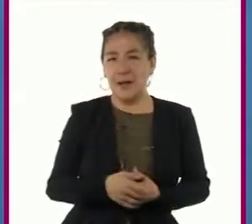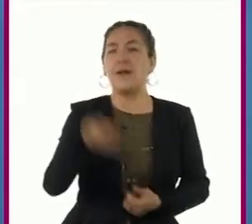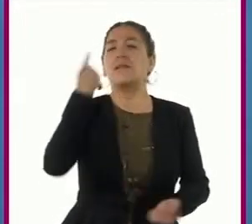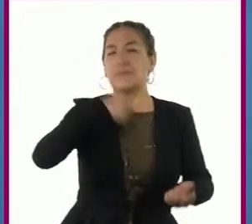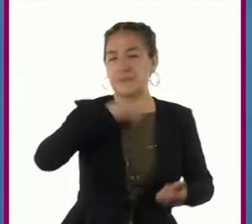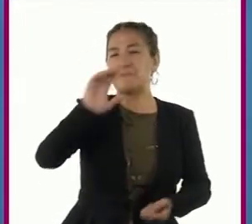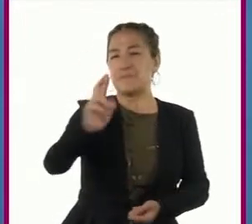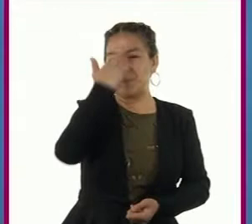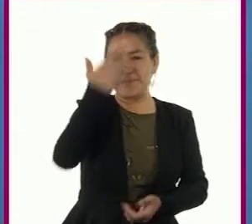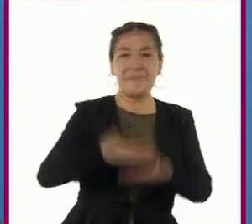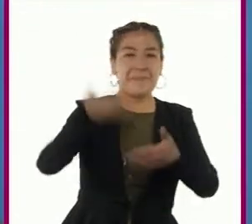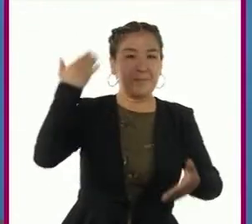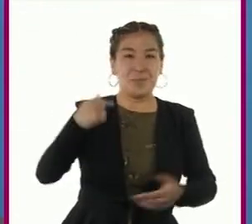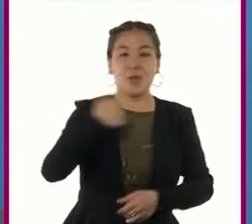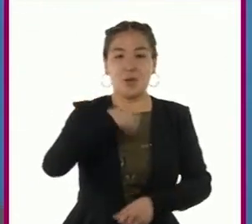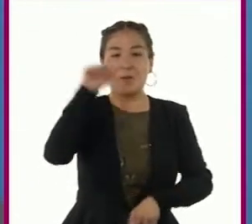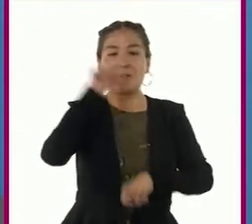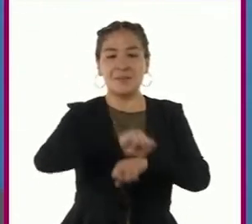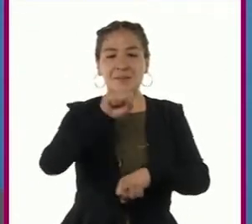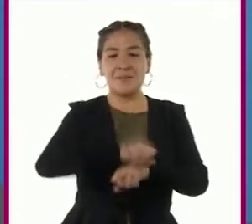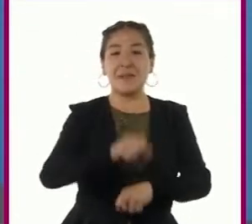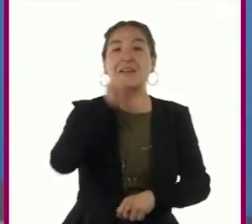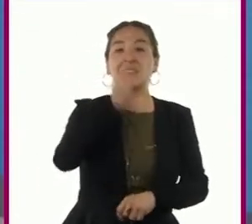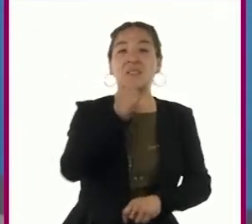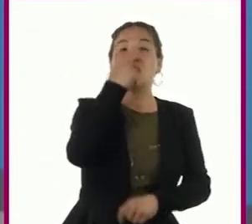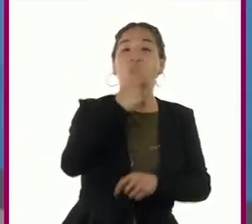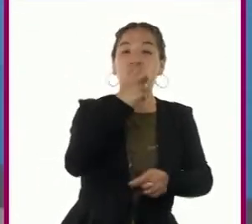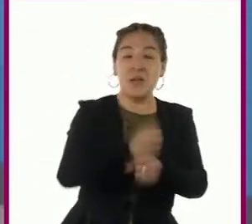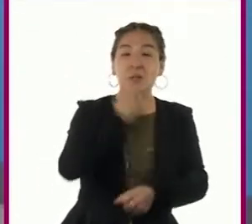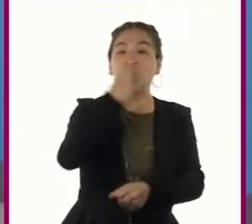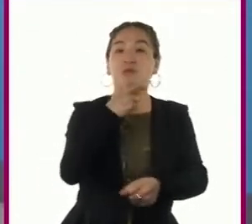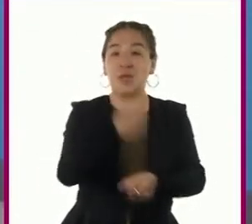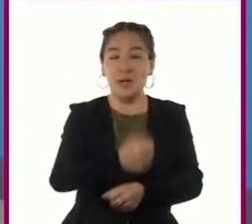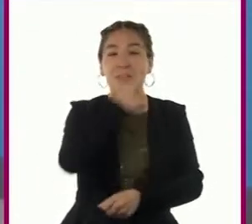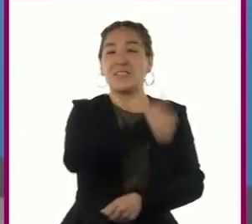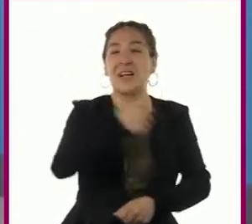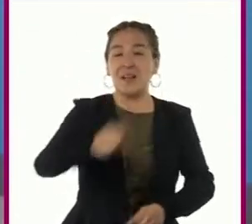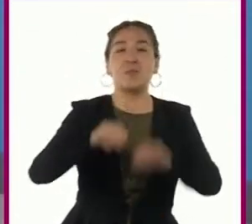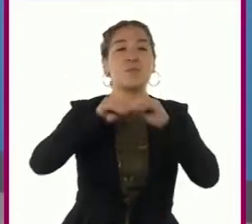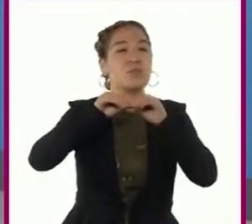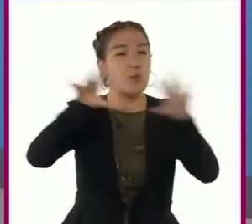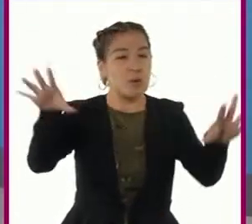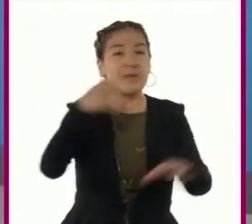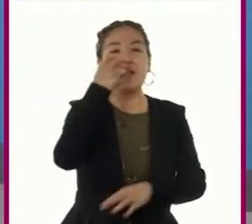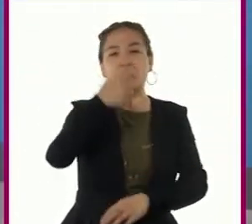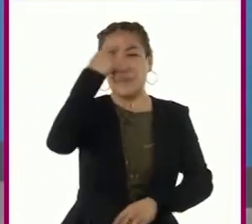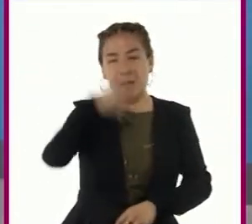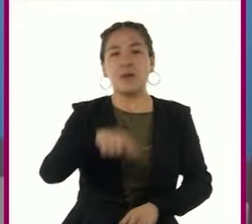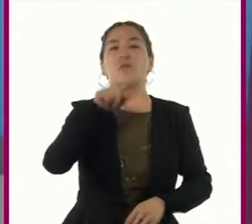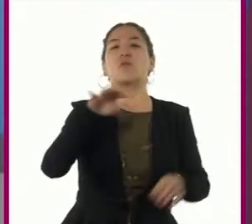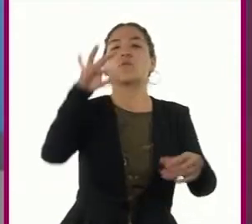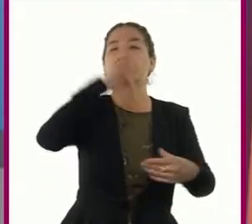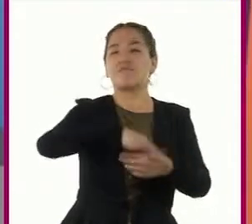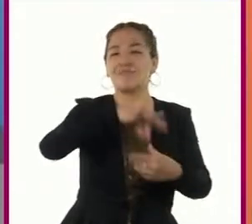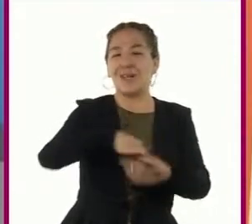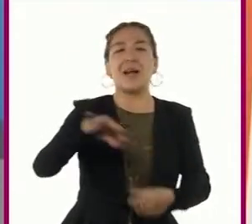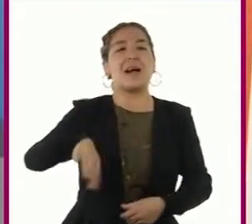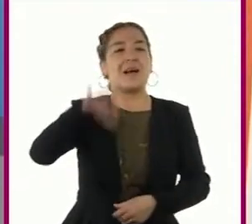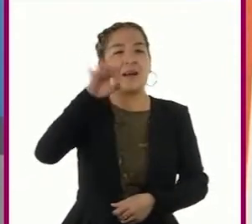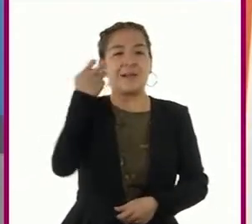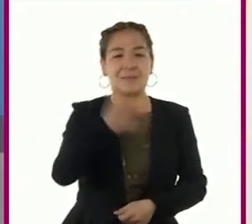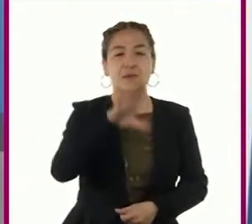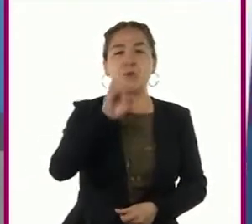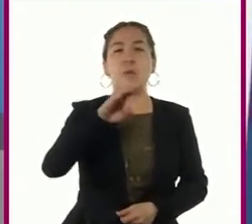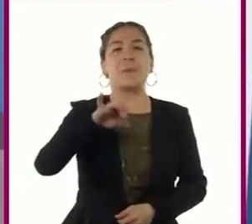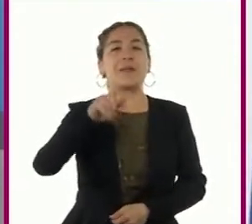Recuerdo que en mi secundaria, cada 2 años se publicaba la convocatoria para la elección del comité.